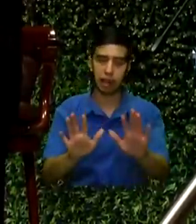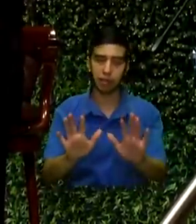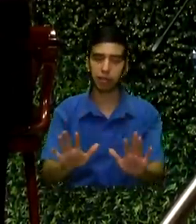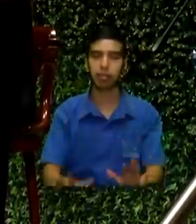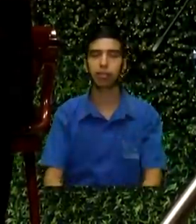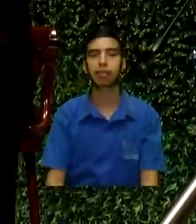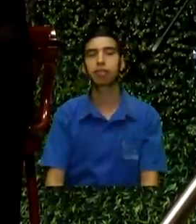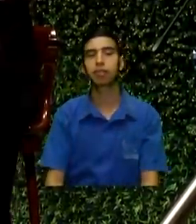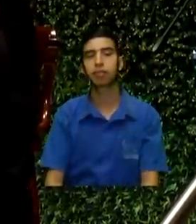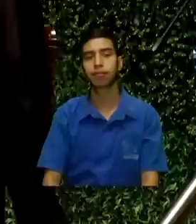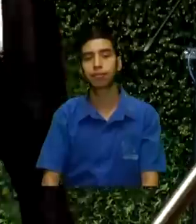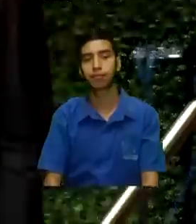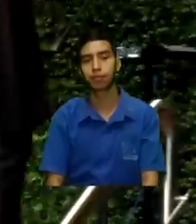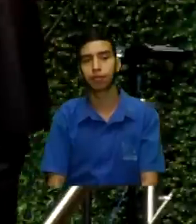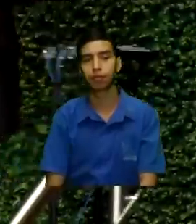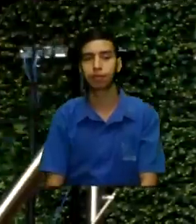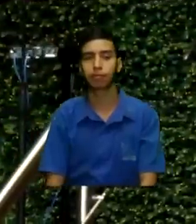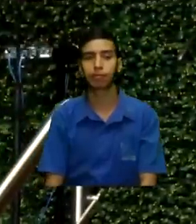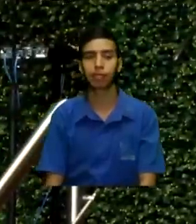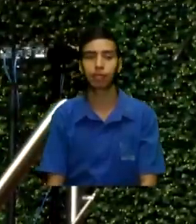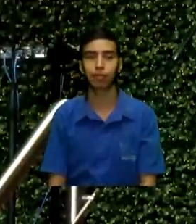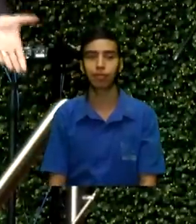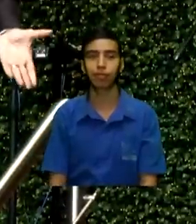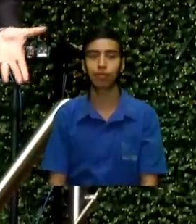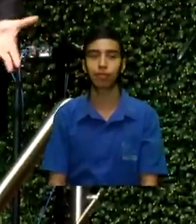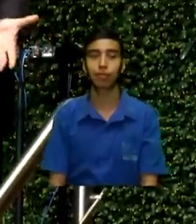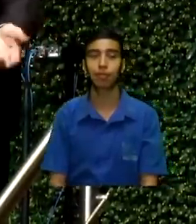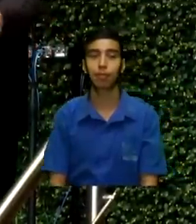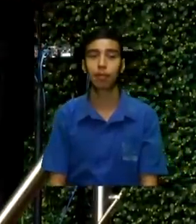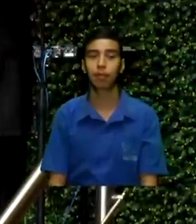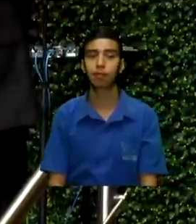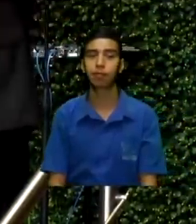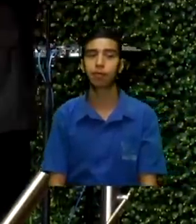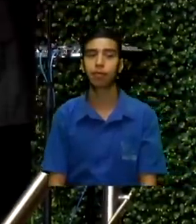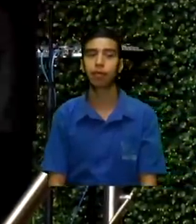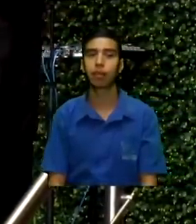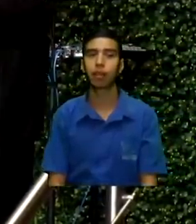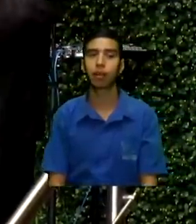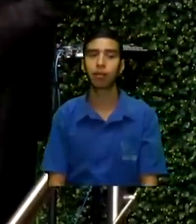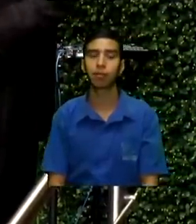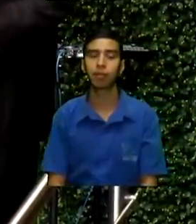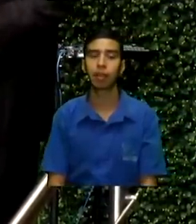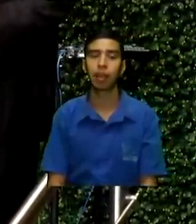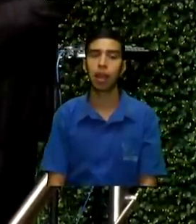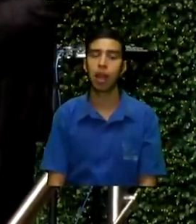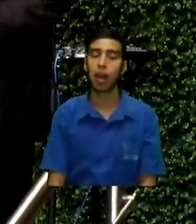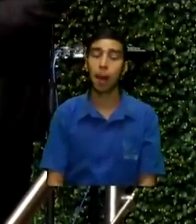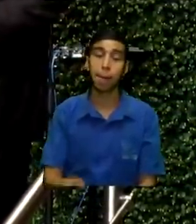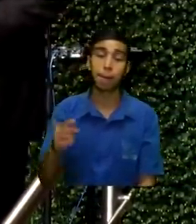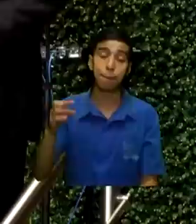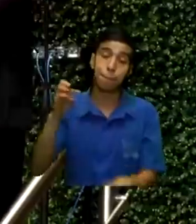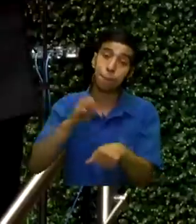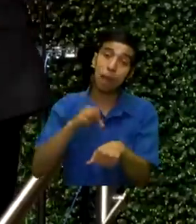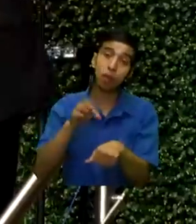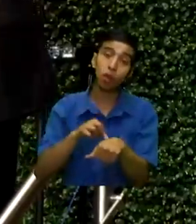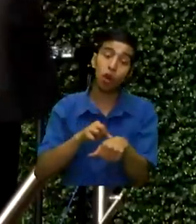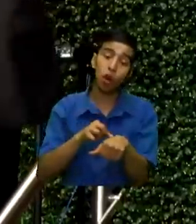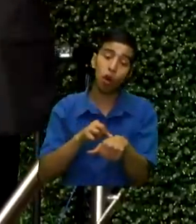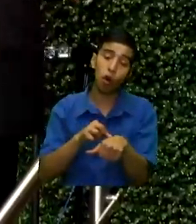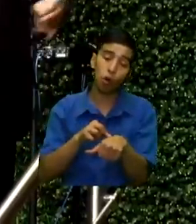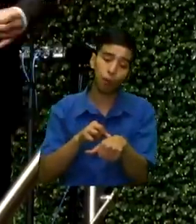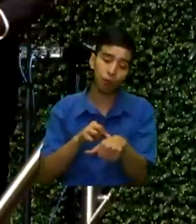Porque ya me voy. Es que mire, de veras, no alegó Pedro cuando el Señor dijo que ya se iba, pues. Jamás